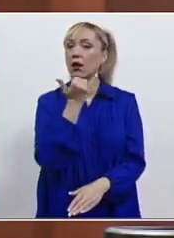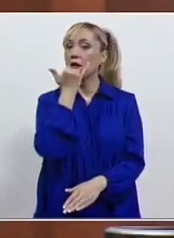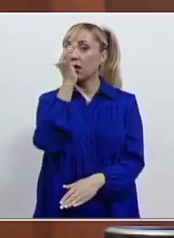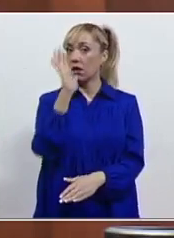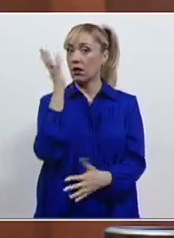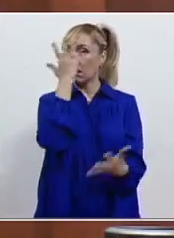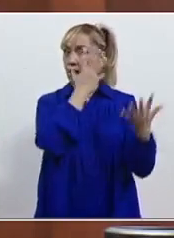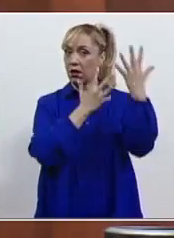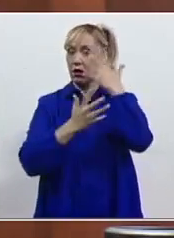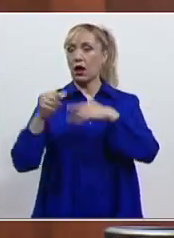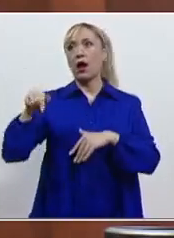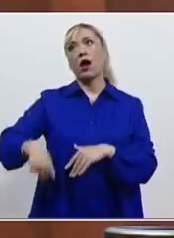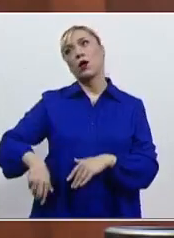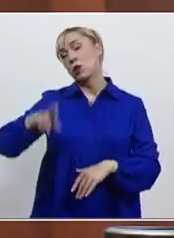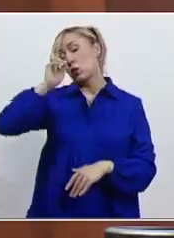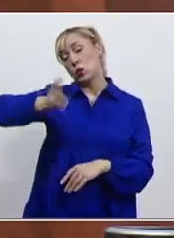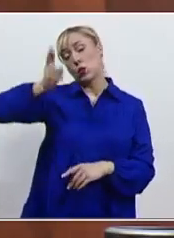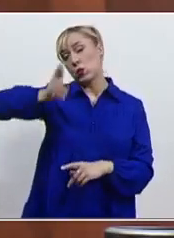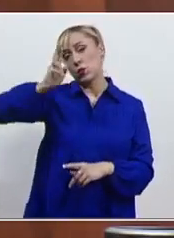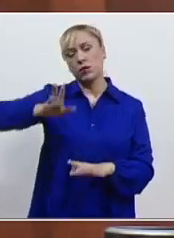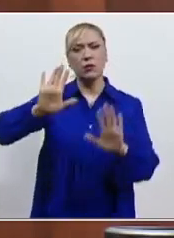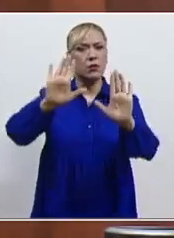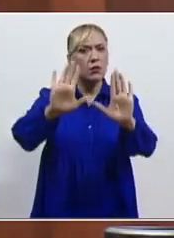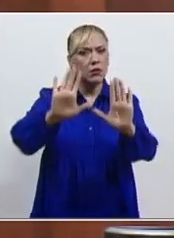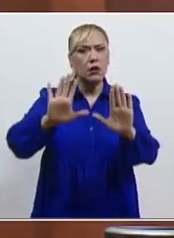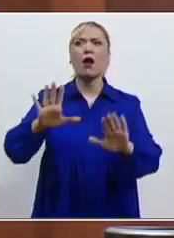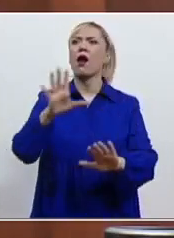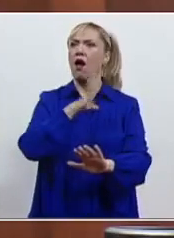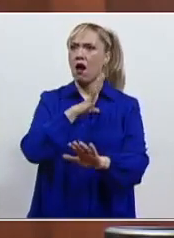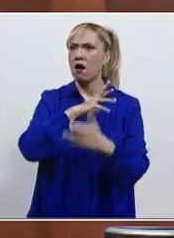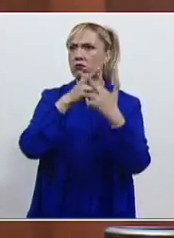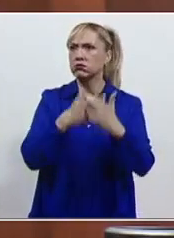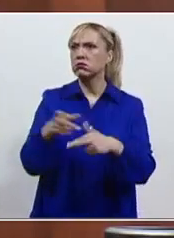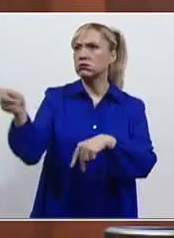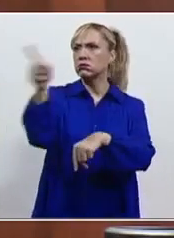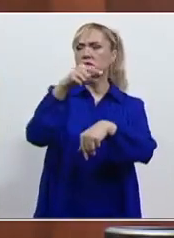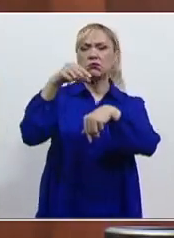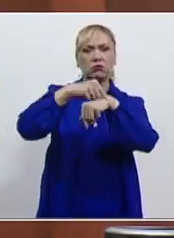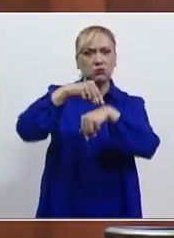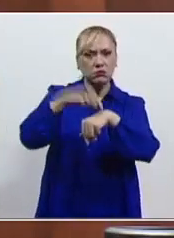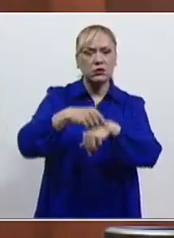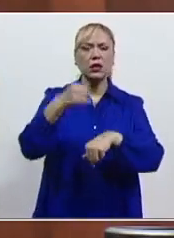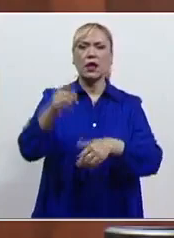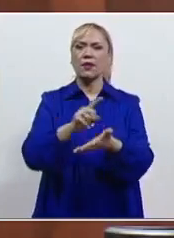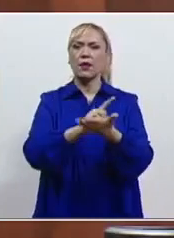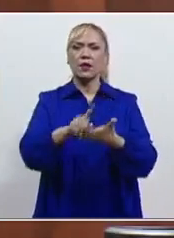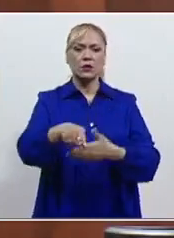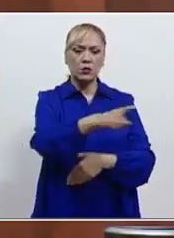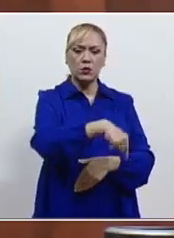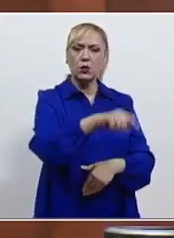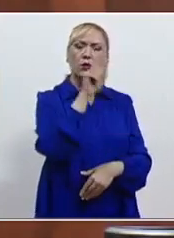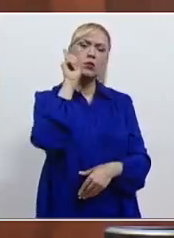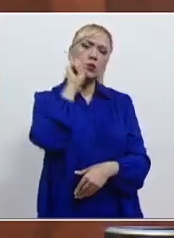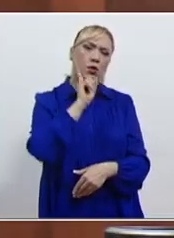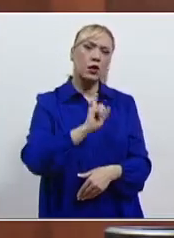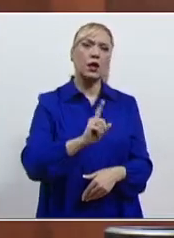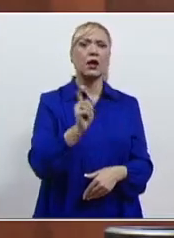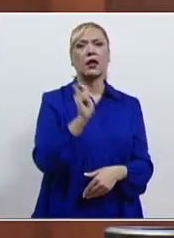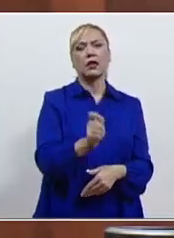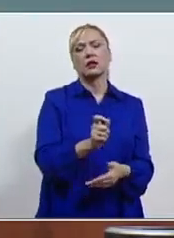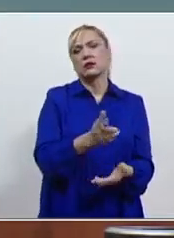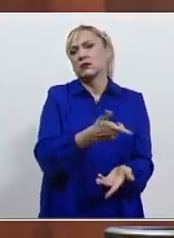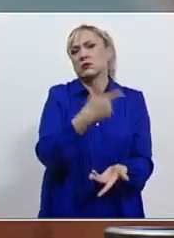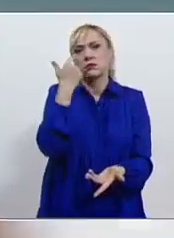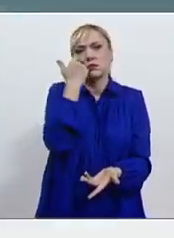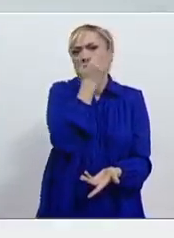para garantizar que existan los medios humanos y materiales, para garantizar también el derecho a la salud en todas sus dimensiones en cualquier